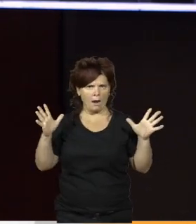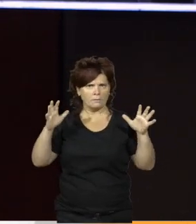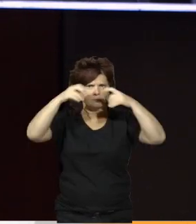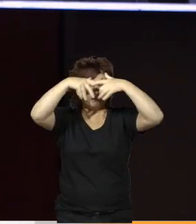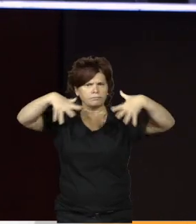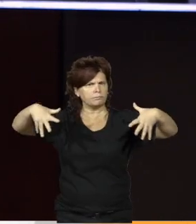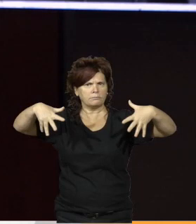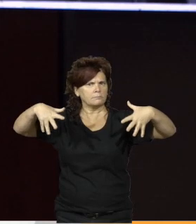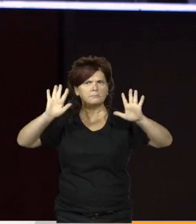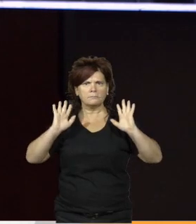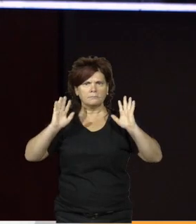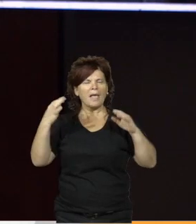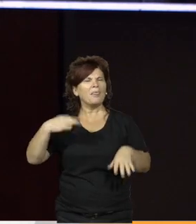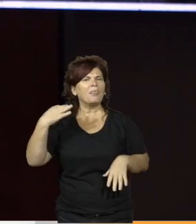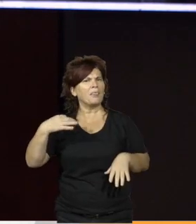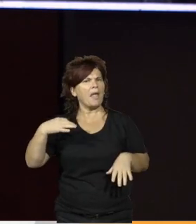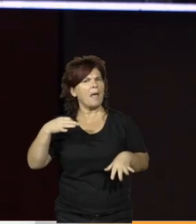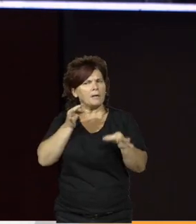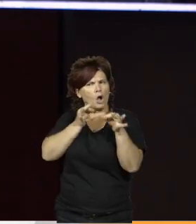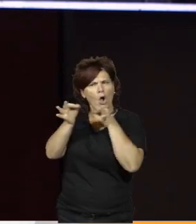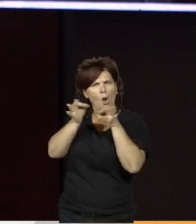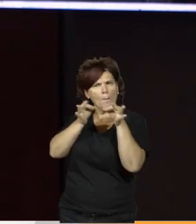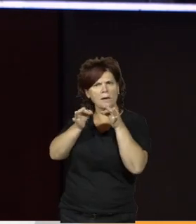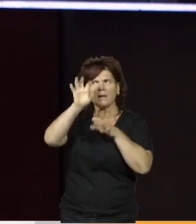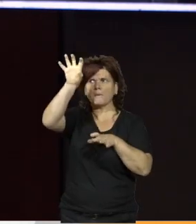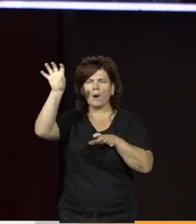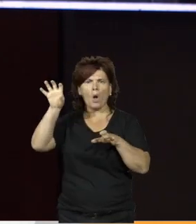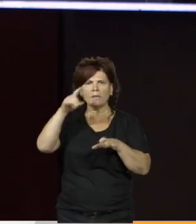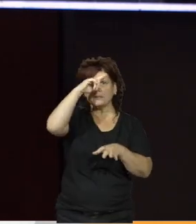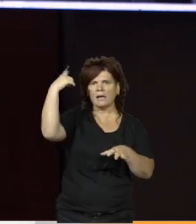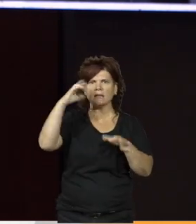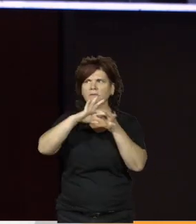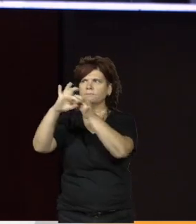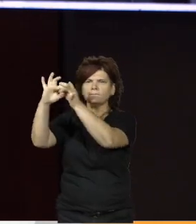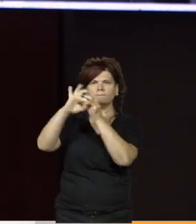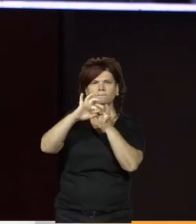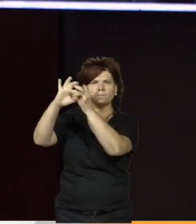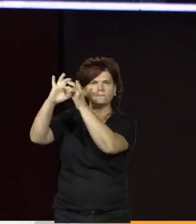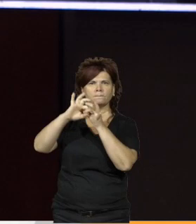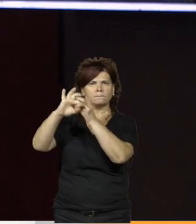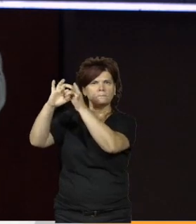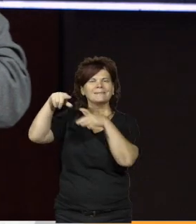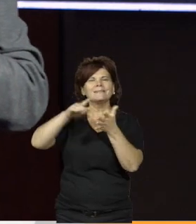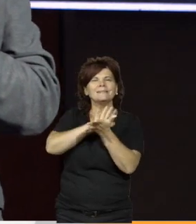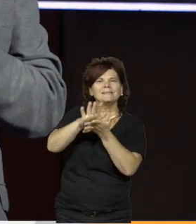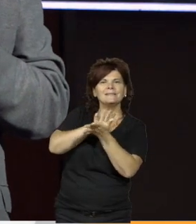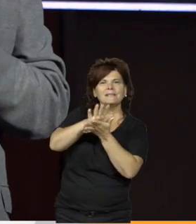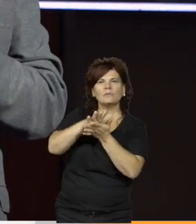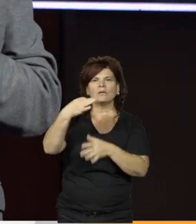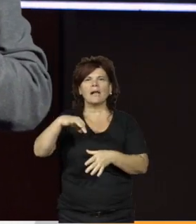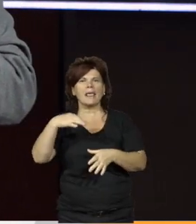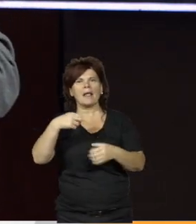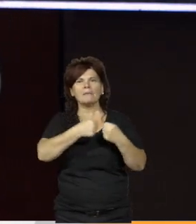cosas, tiene que sentarse a conversar con las provincias porque realmente son cuestiones que tenemos que